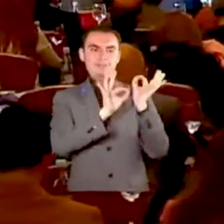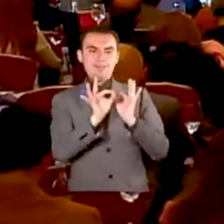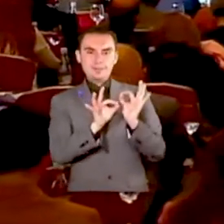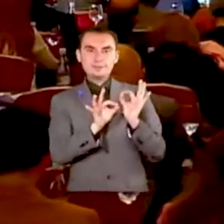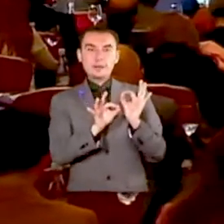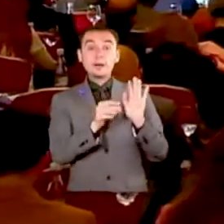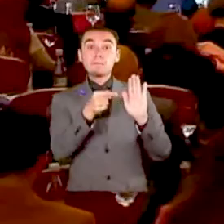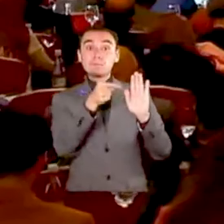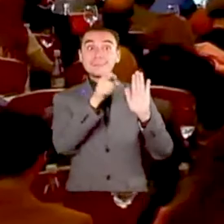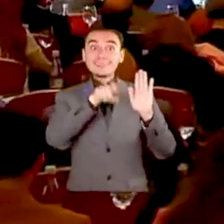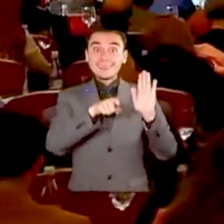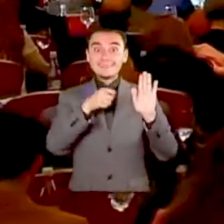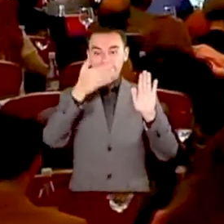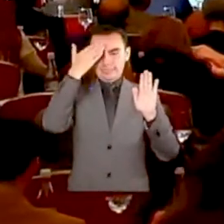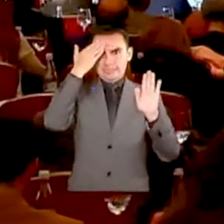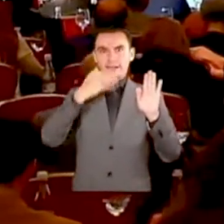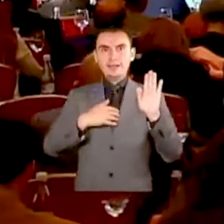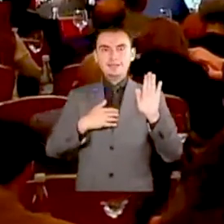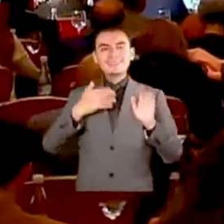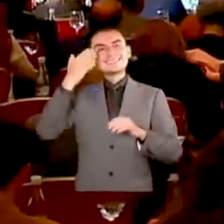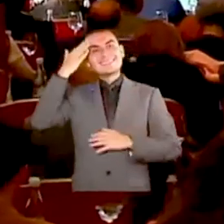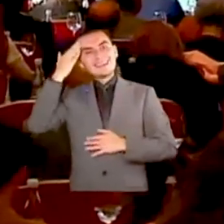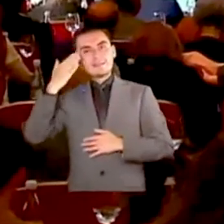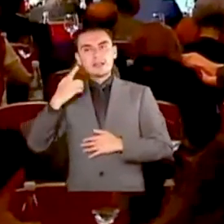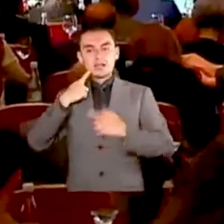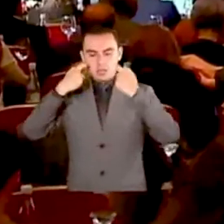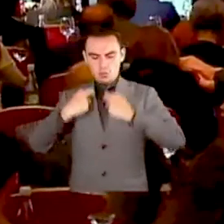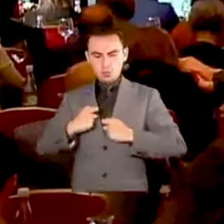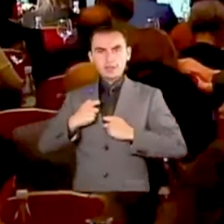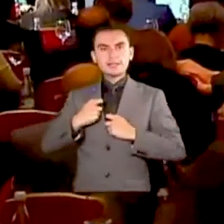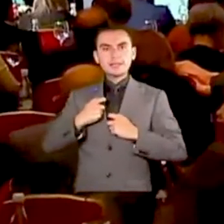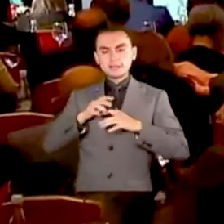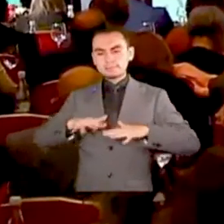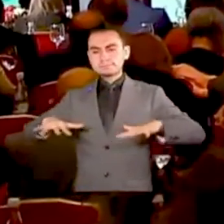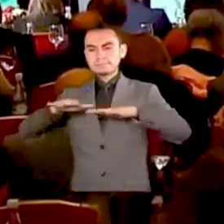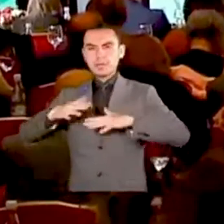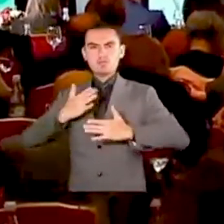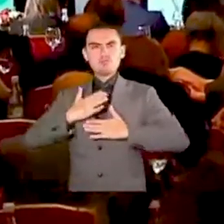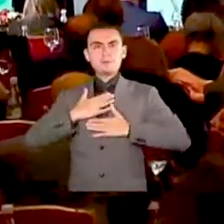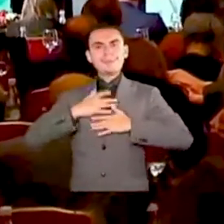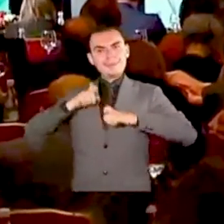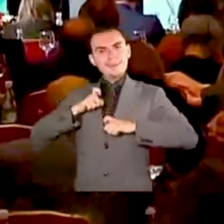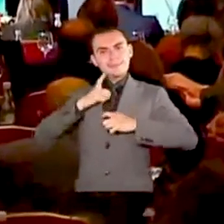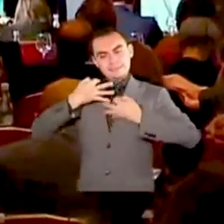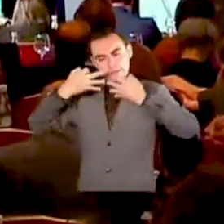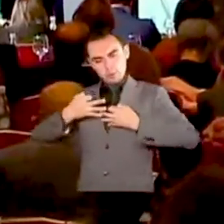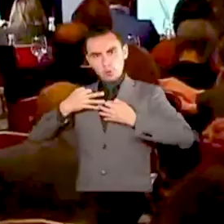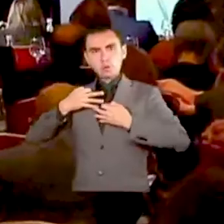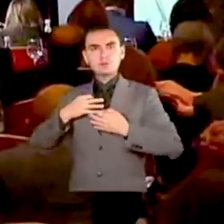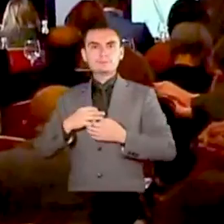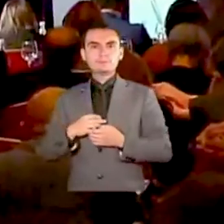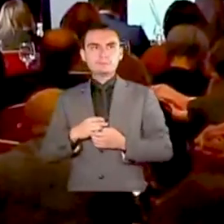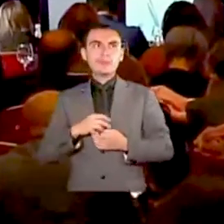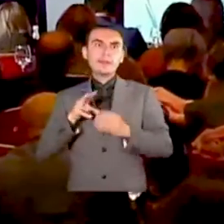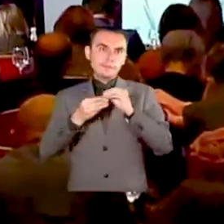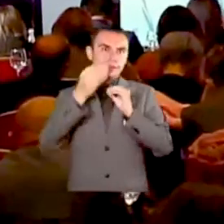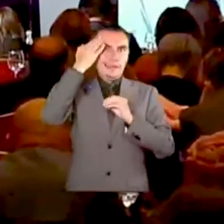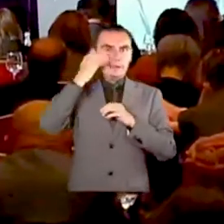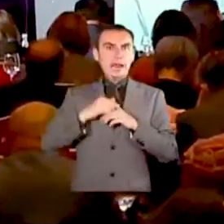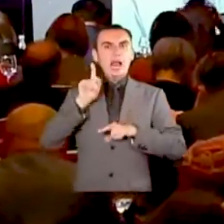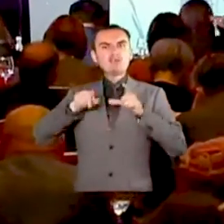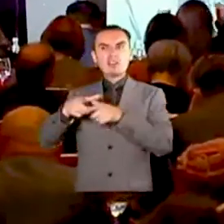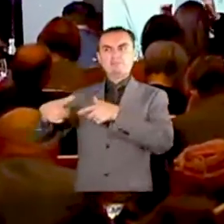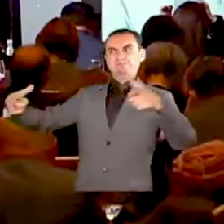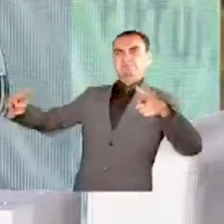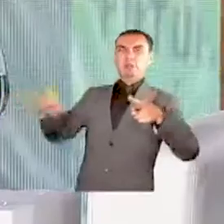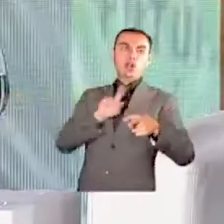que garantizarse la seguridad jurídica de la propiedad rural. Por supuesto, tiene que haber una mejor distribución equitativa de